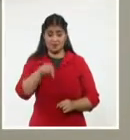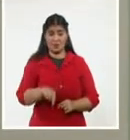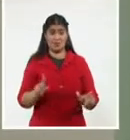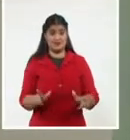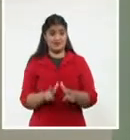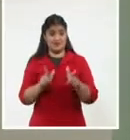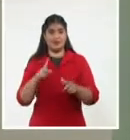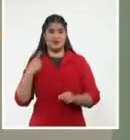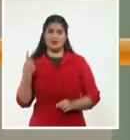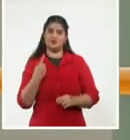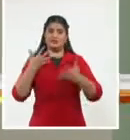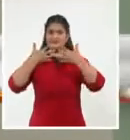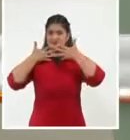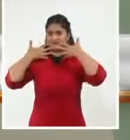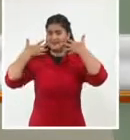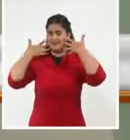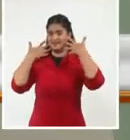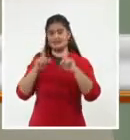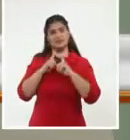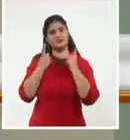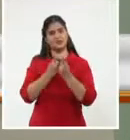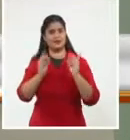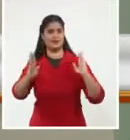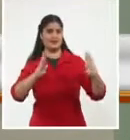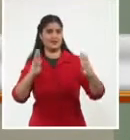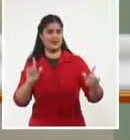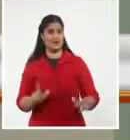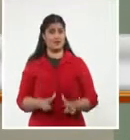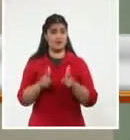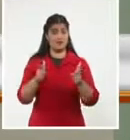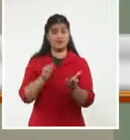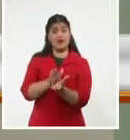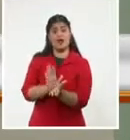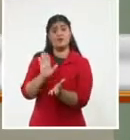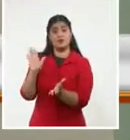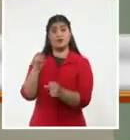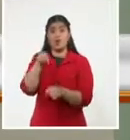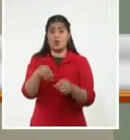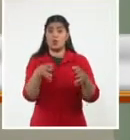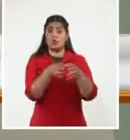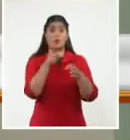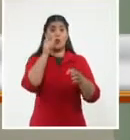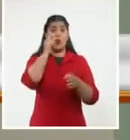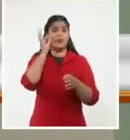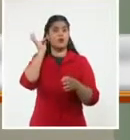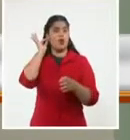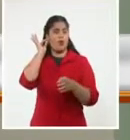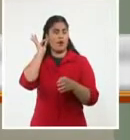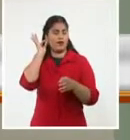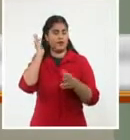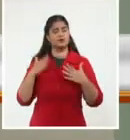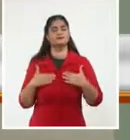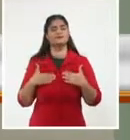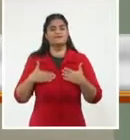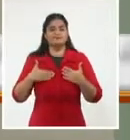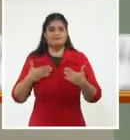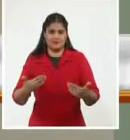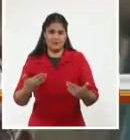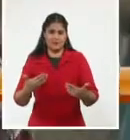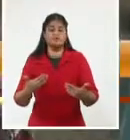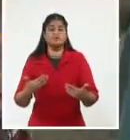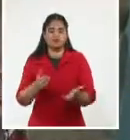cumpleaños, prometimos que este puñado de hombres y mujeres heroicos brindarán servicio por 1 millón